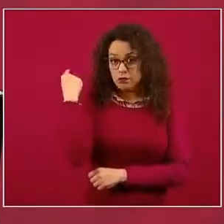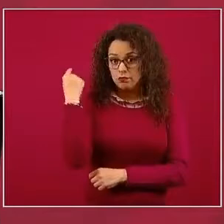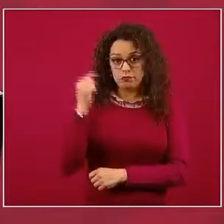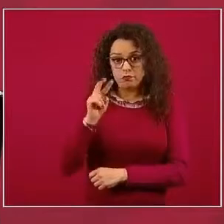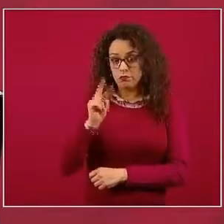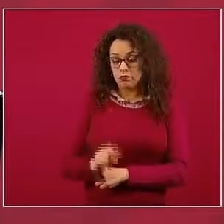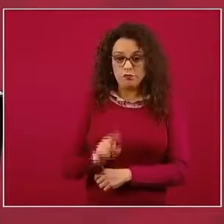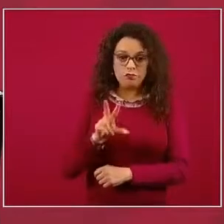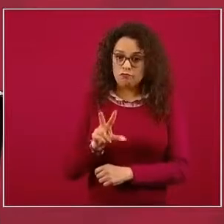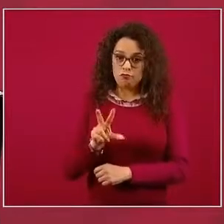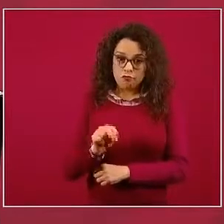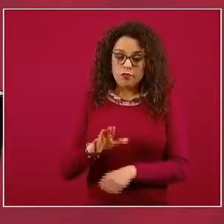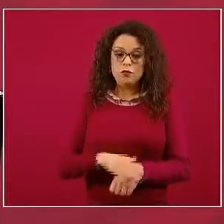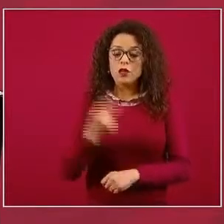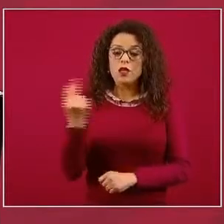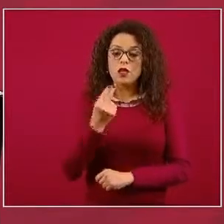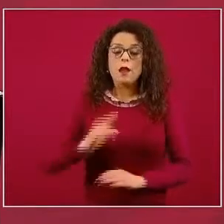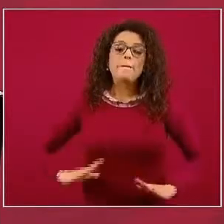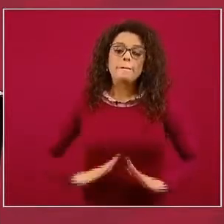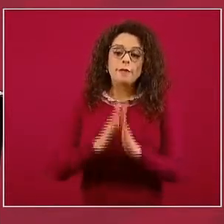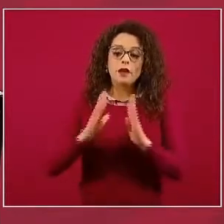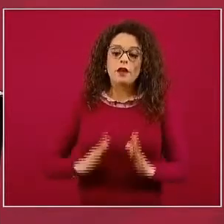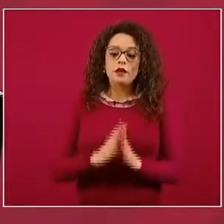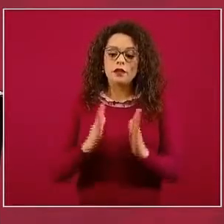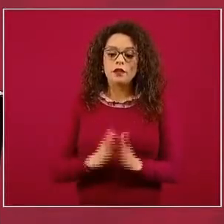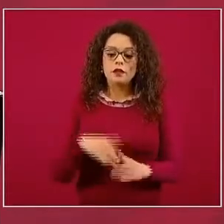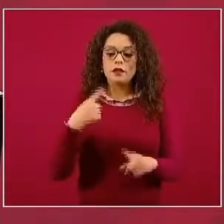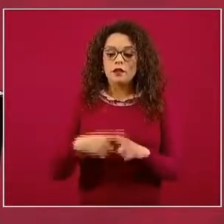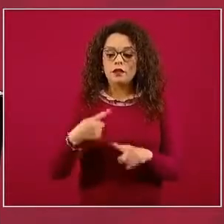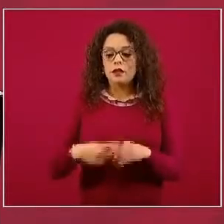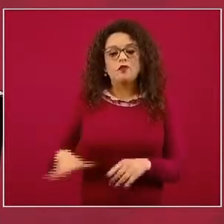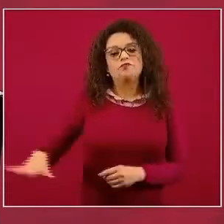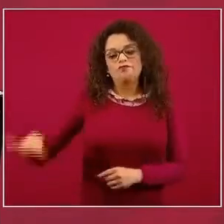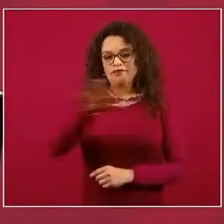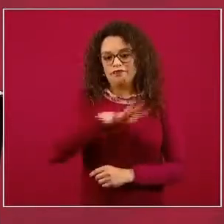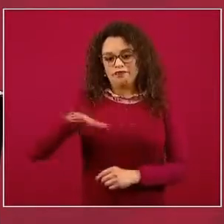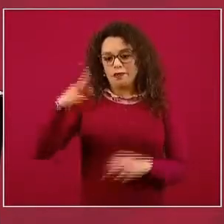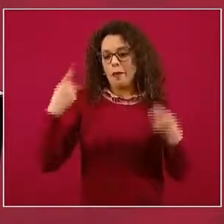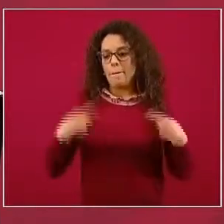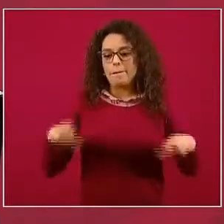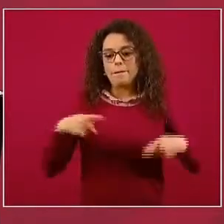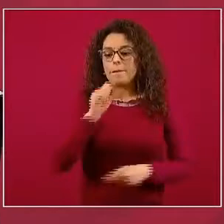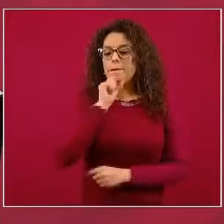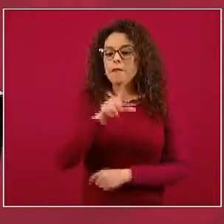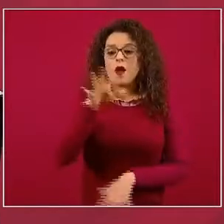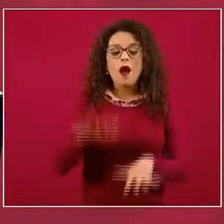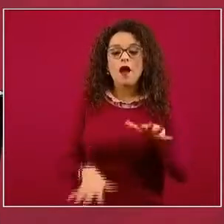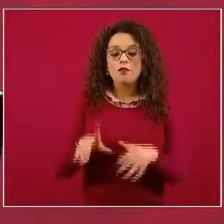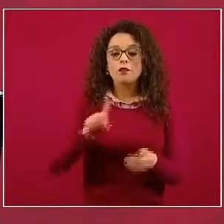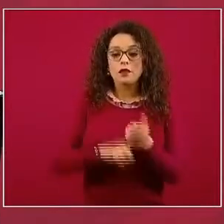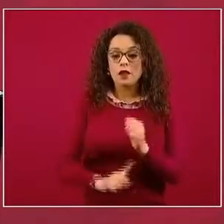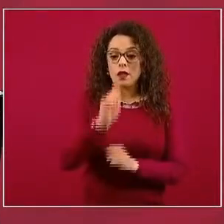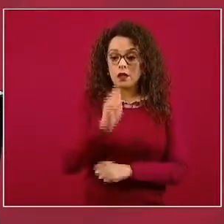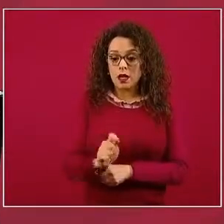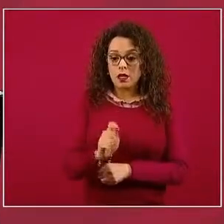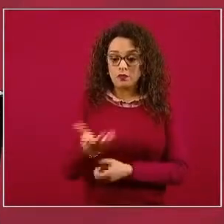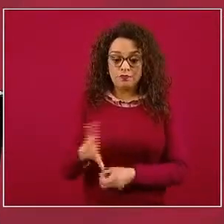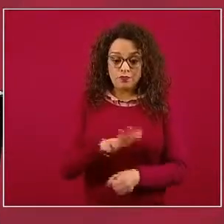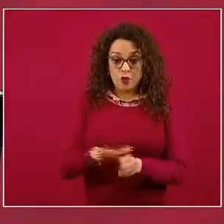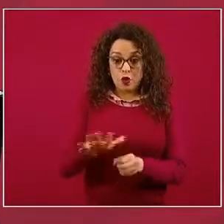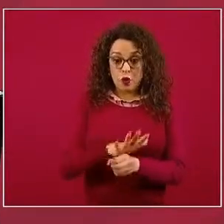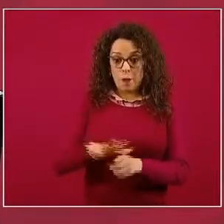se requiere la participación también de la sociedad misma. A veces a nivel local existen